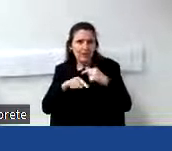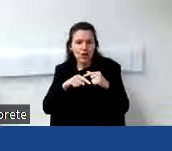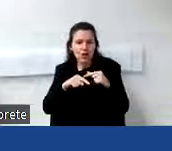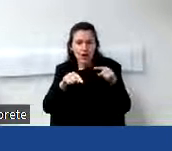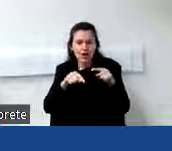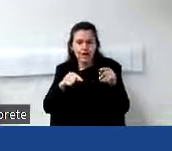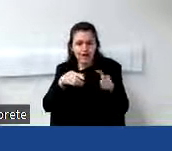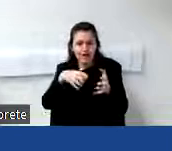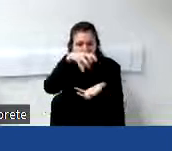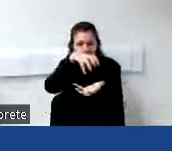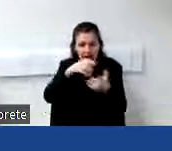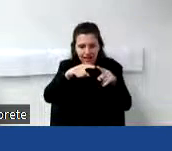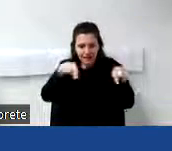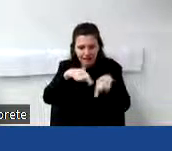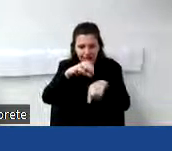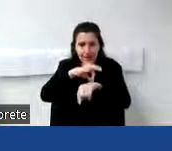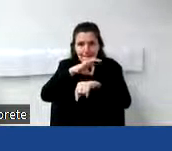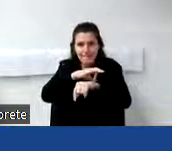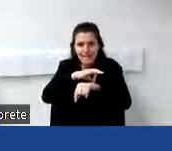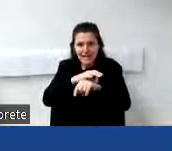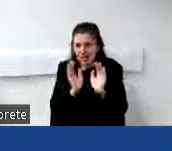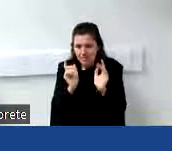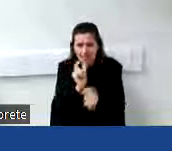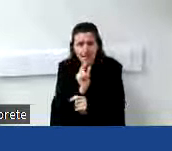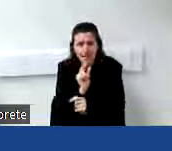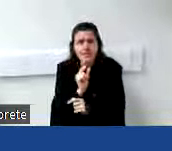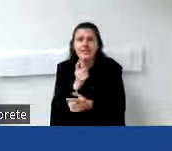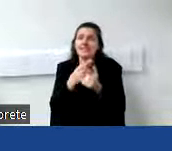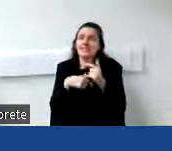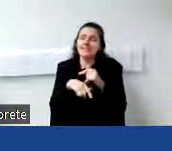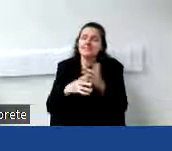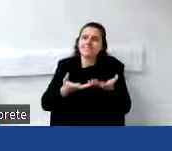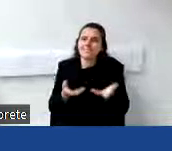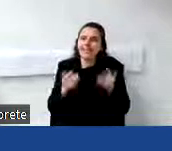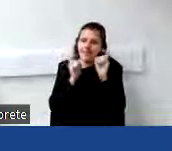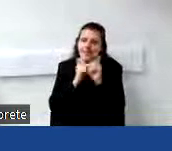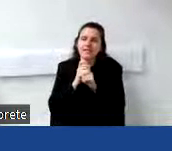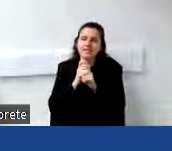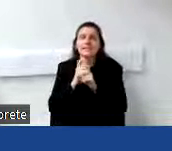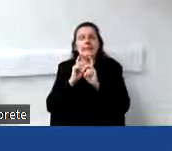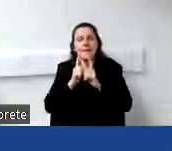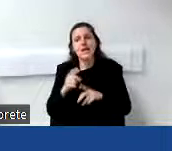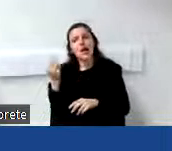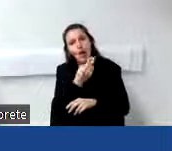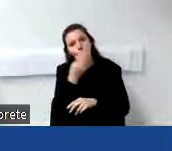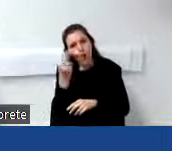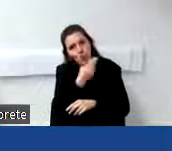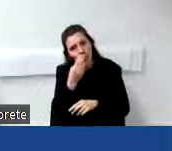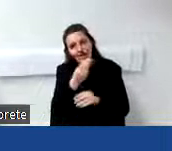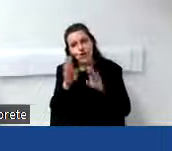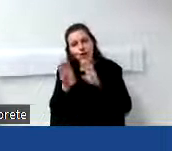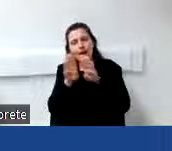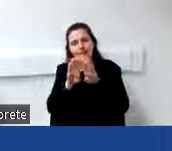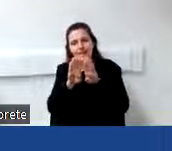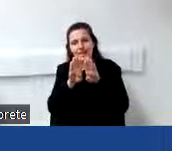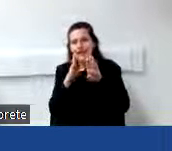¿no? Por ejemplo, en los baños, que los baños abran hacia afuera, inclusive, bueno, en los centros de salud es muy importante, esto con